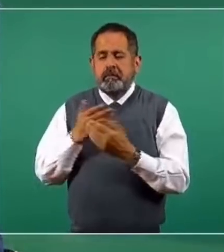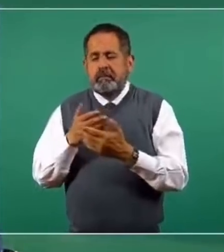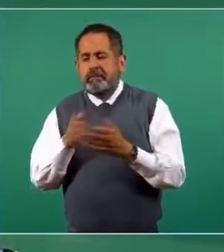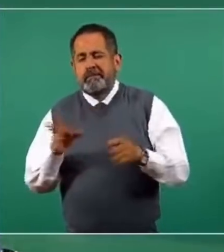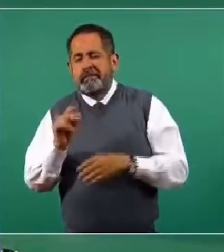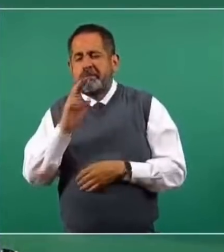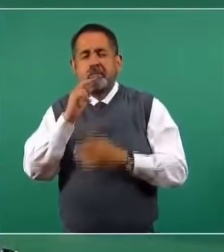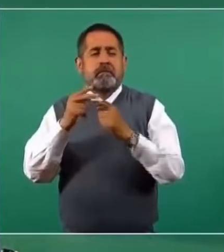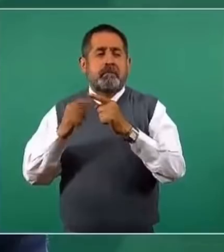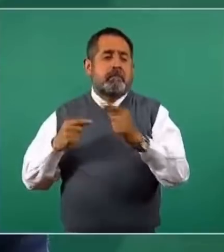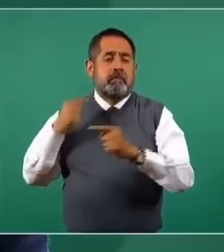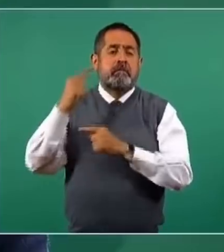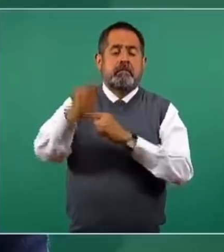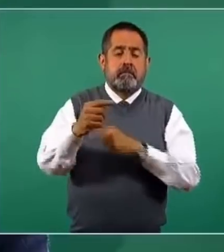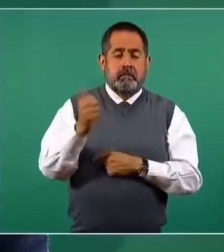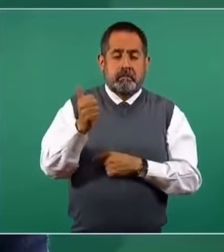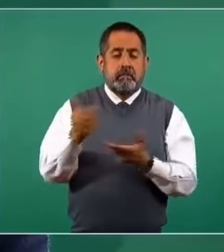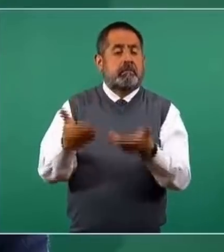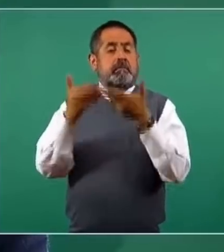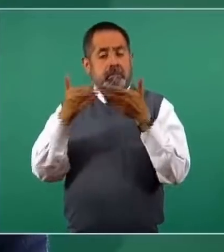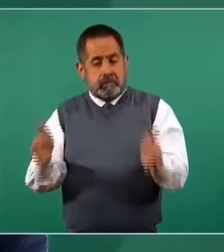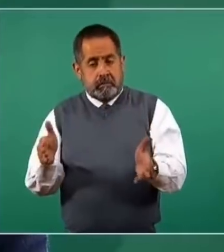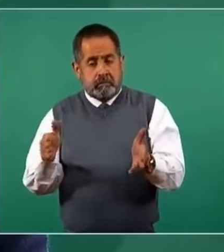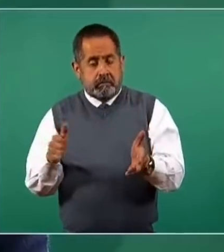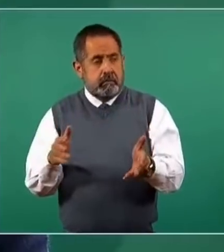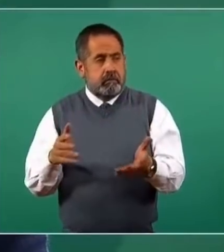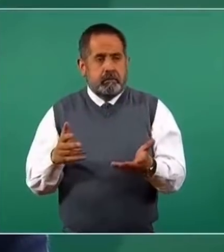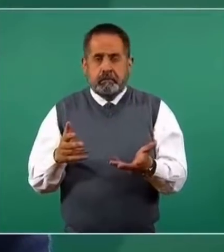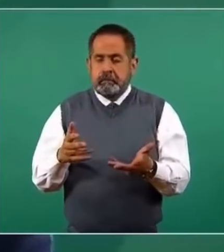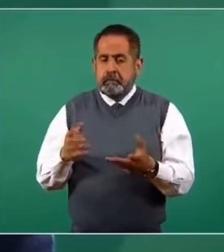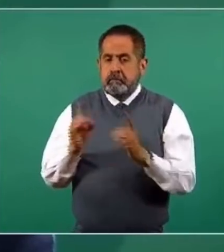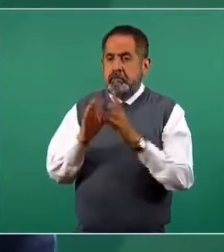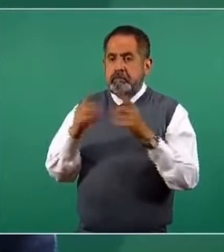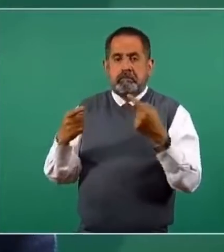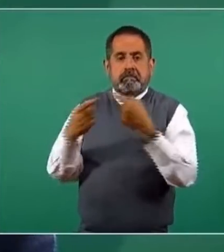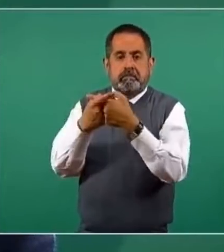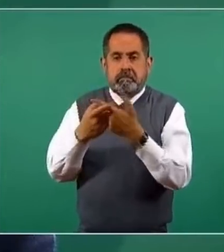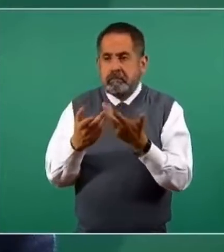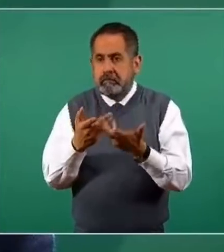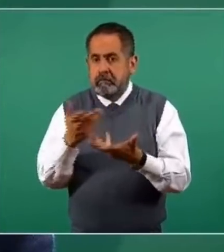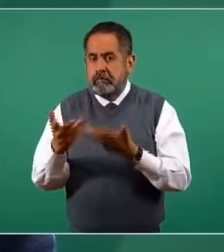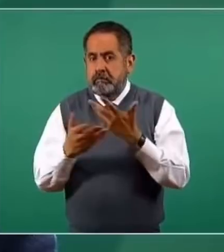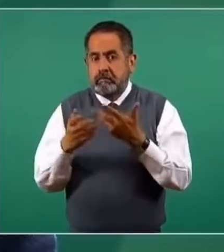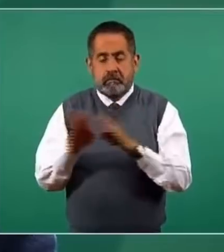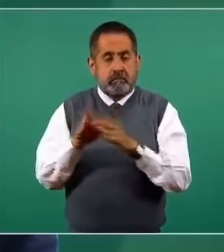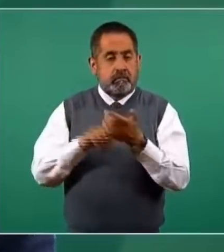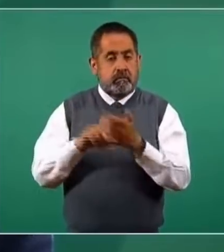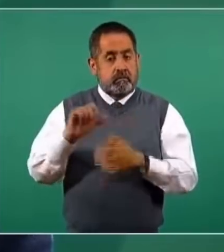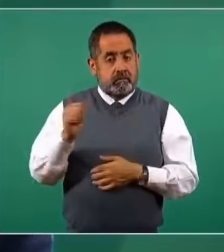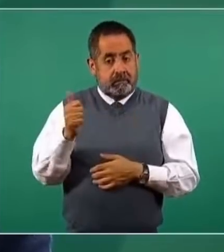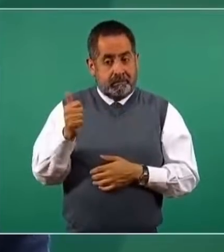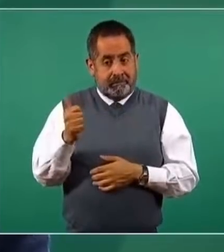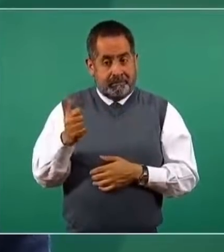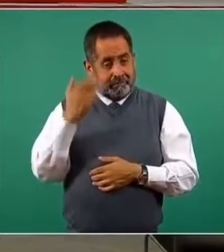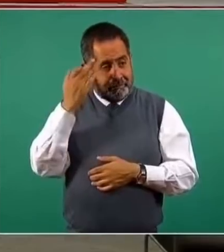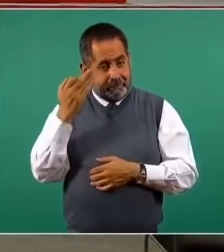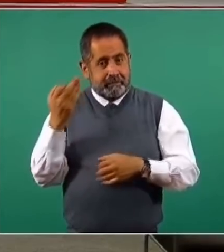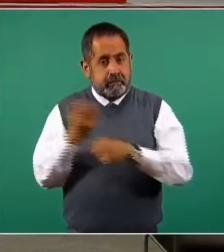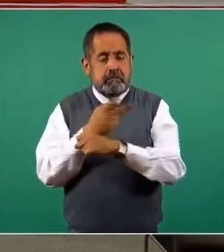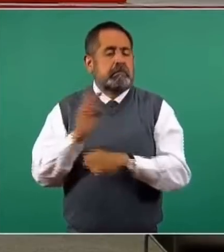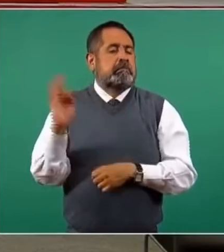hasta finales de agosto, cuando empiece el siguiente ciclo, la apertura se da en un momento en donde si la consecuencia